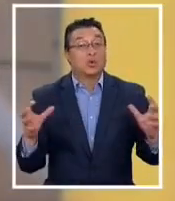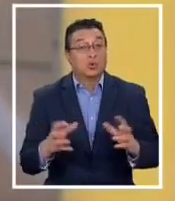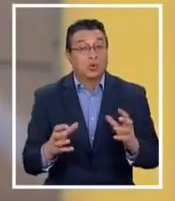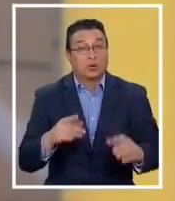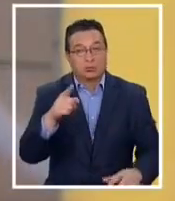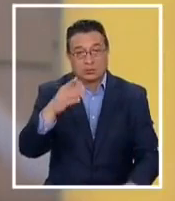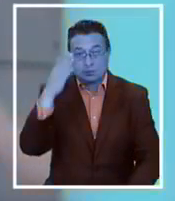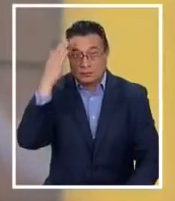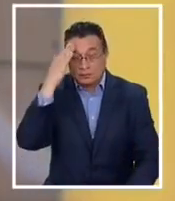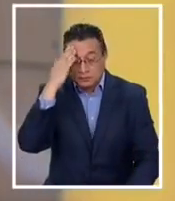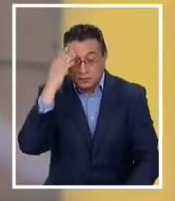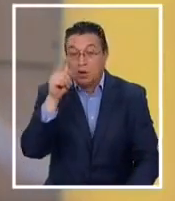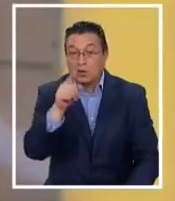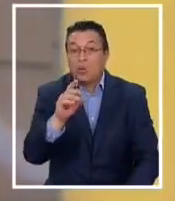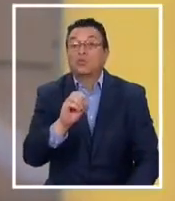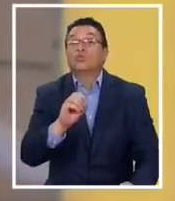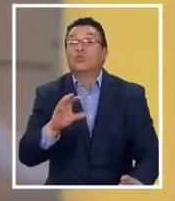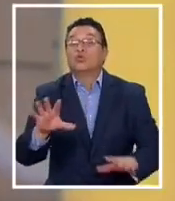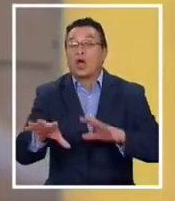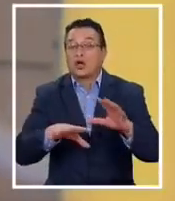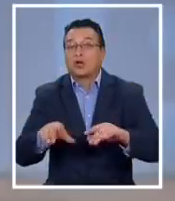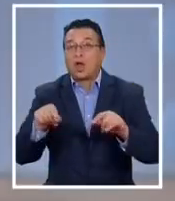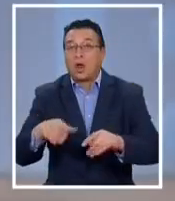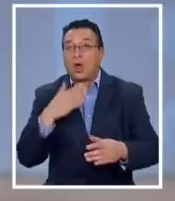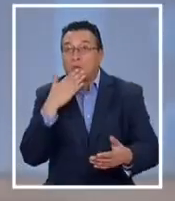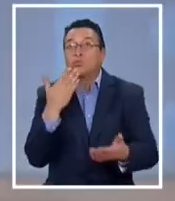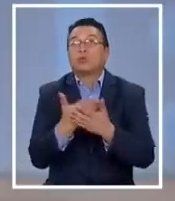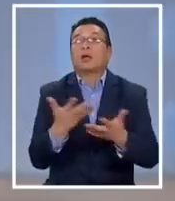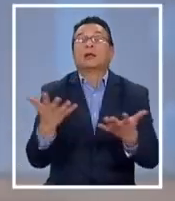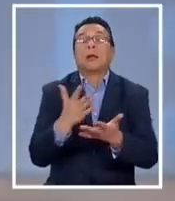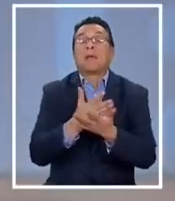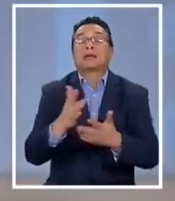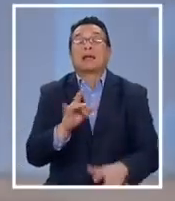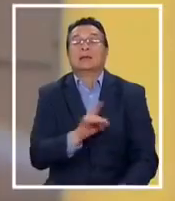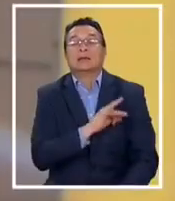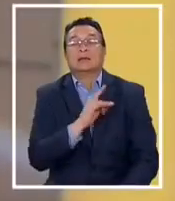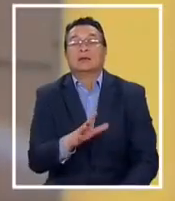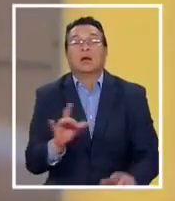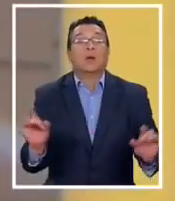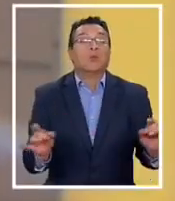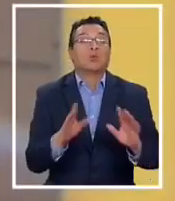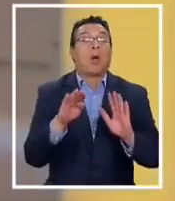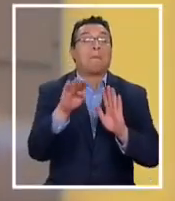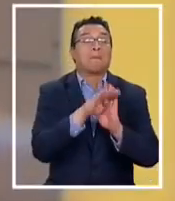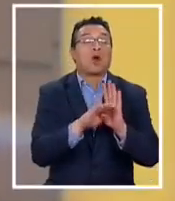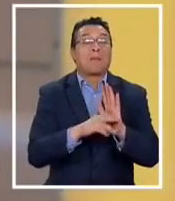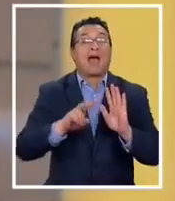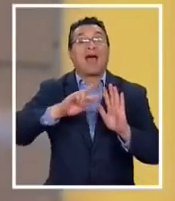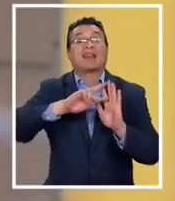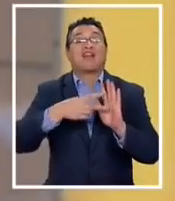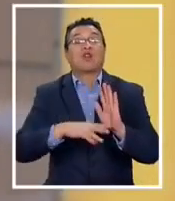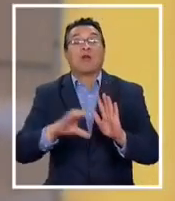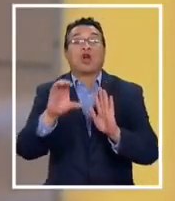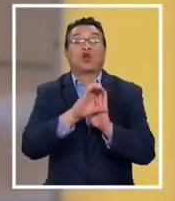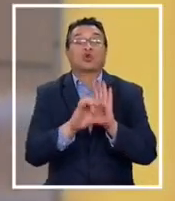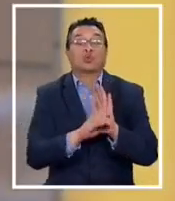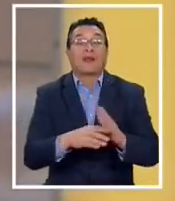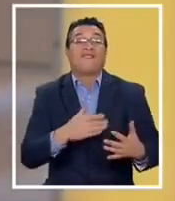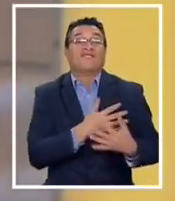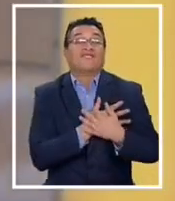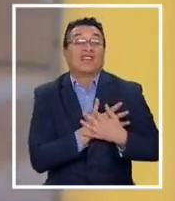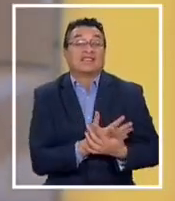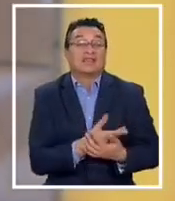varias de las cosas que días están sobre la mesa imagínate que ahora basado en chiles y el programa de reforma constitucional de michelle bachelet